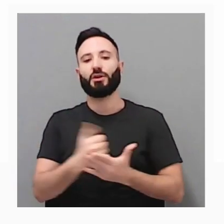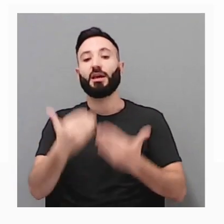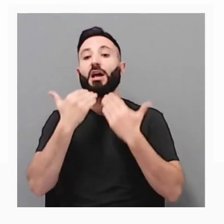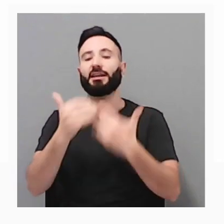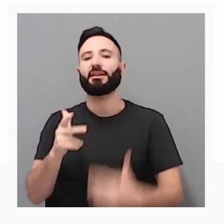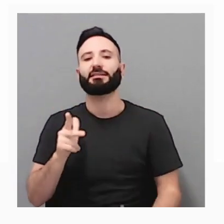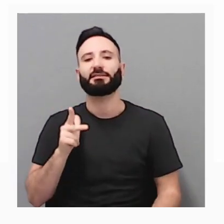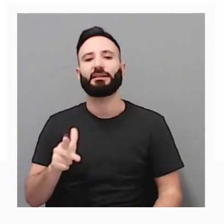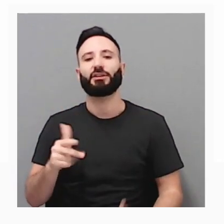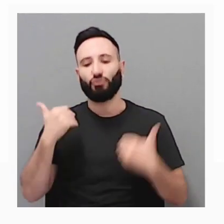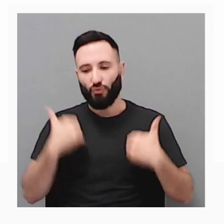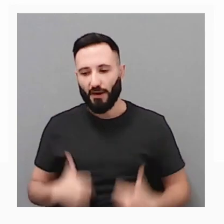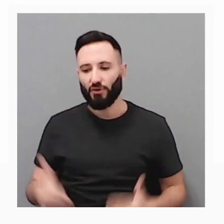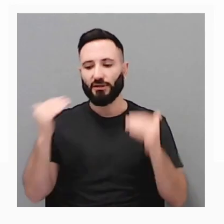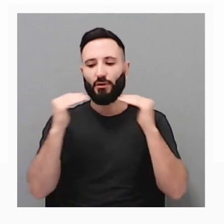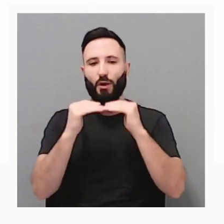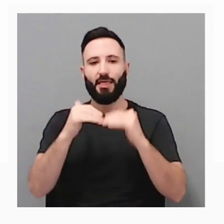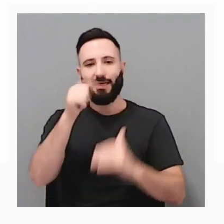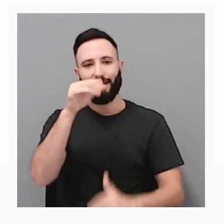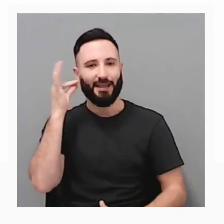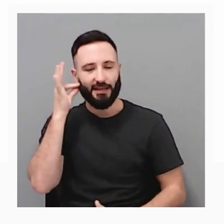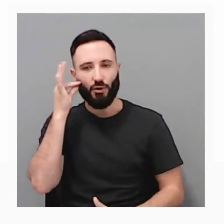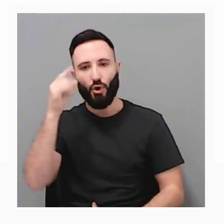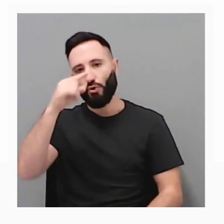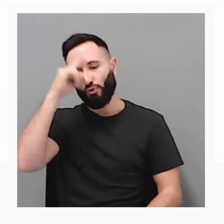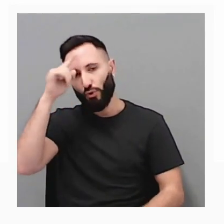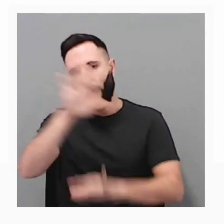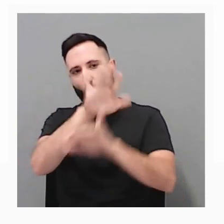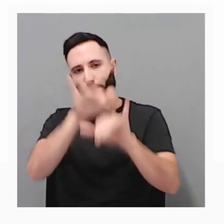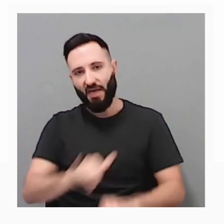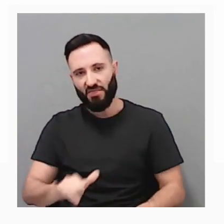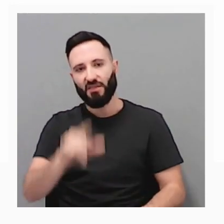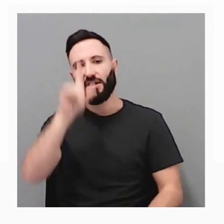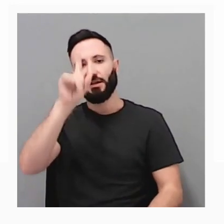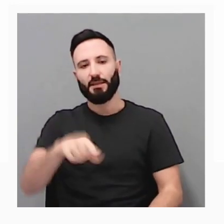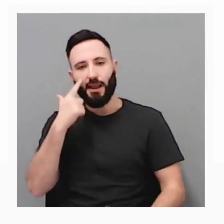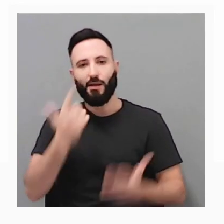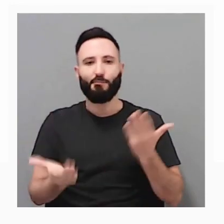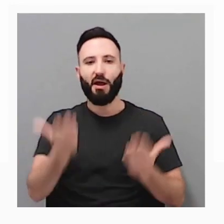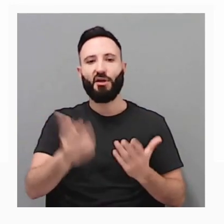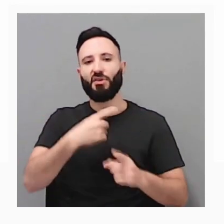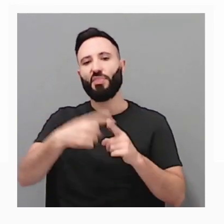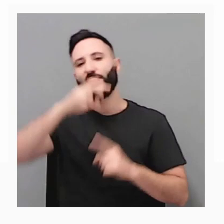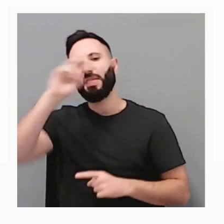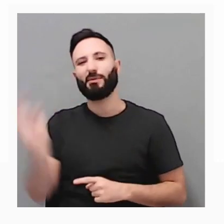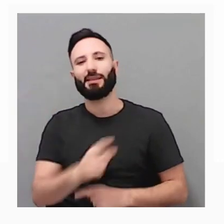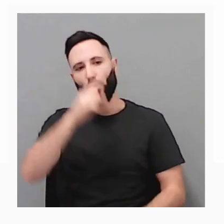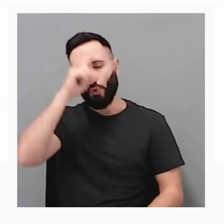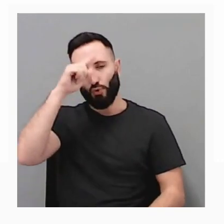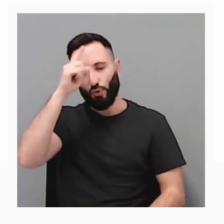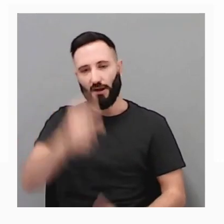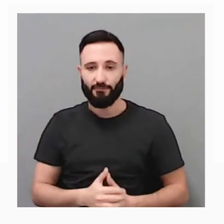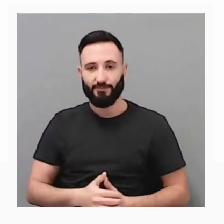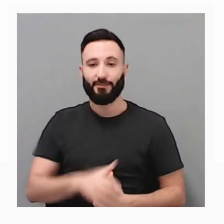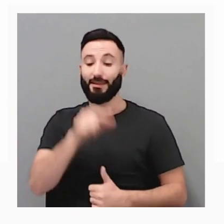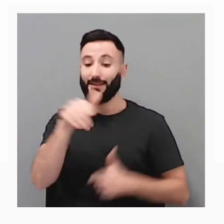de la igualdad de género, de una cultura de paz y de la valoración de la diversidad cultural, ¿vale? Aquí es donde entramos